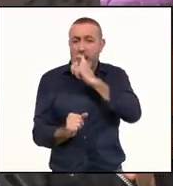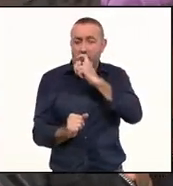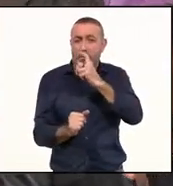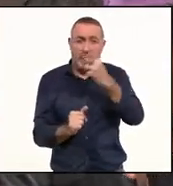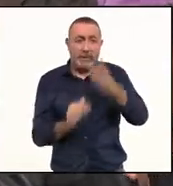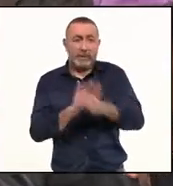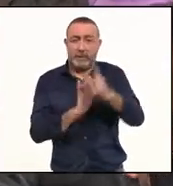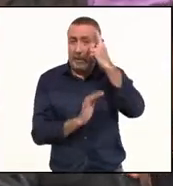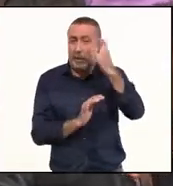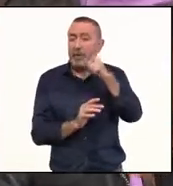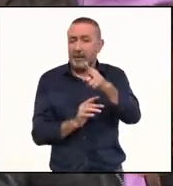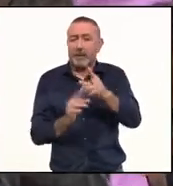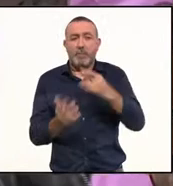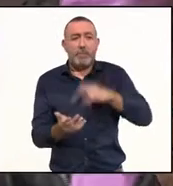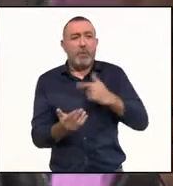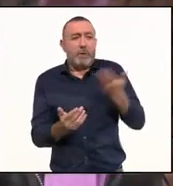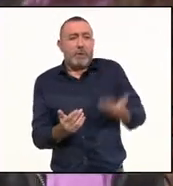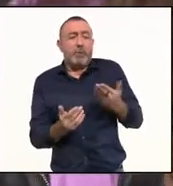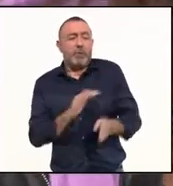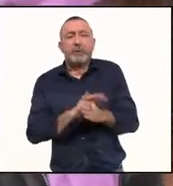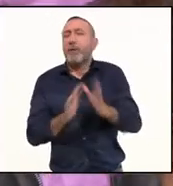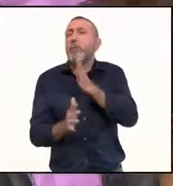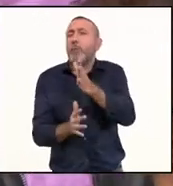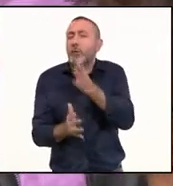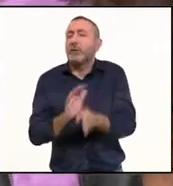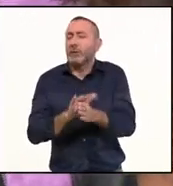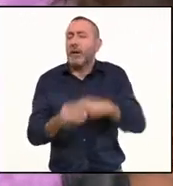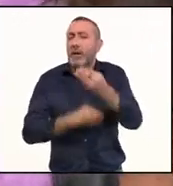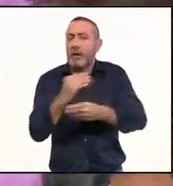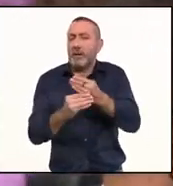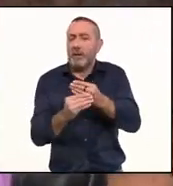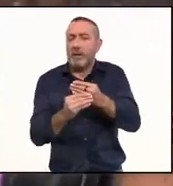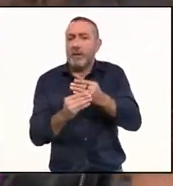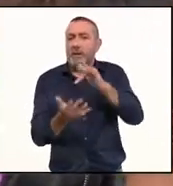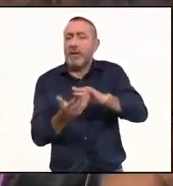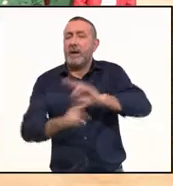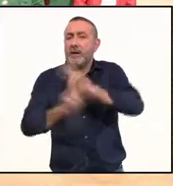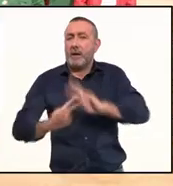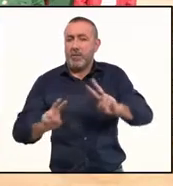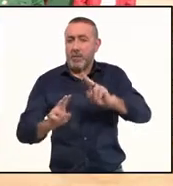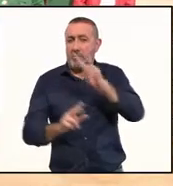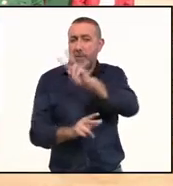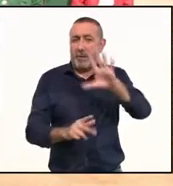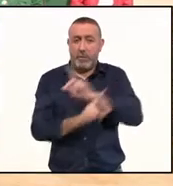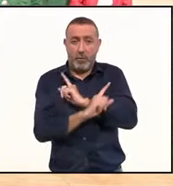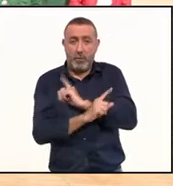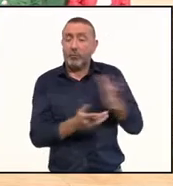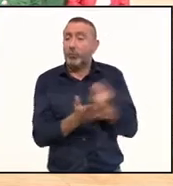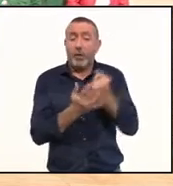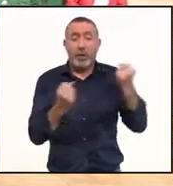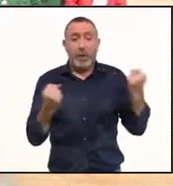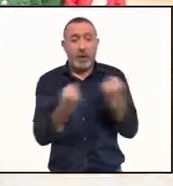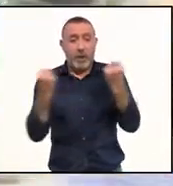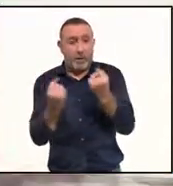el primer punto de reflexión porque seguimos celebrando este 25 n a esta hora todos los actos y todos los gestos han terminado